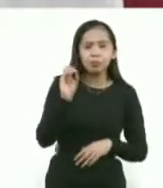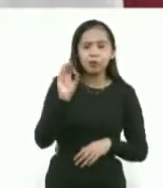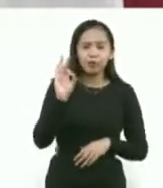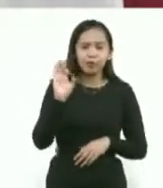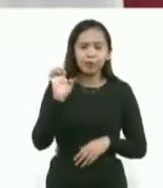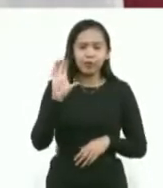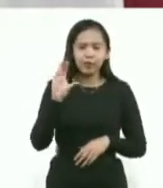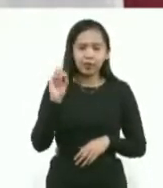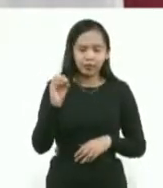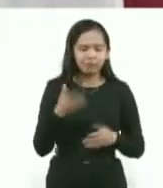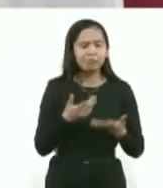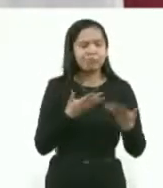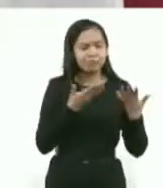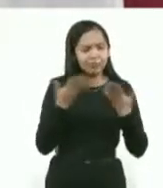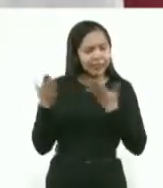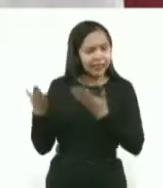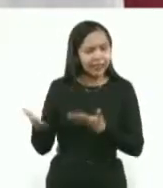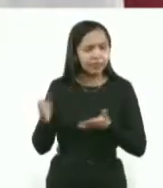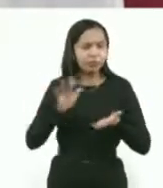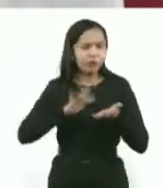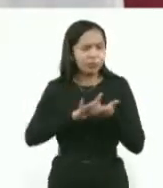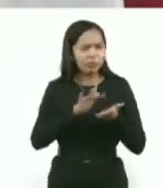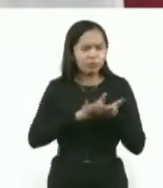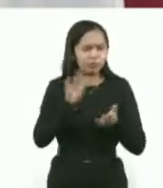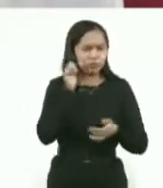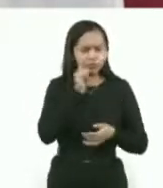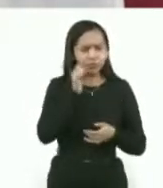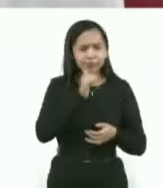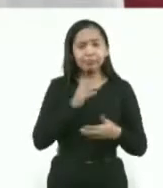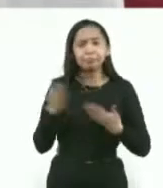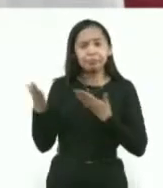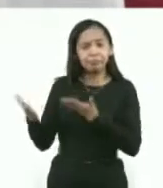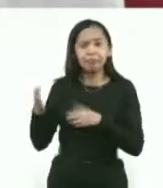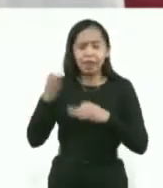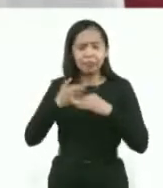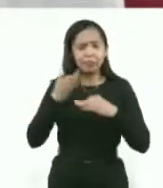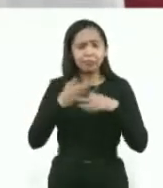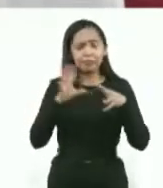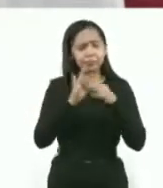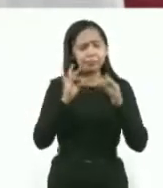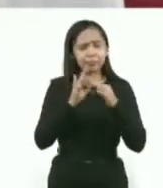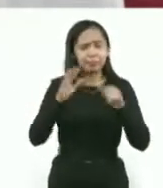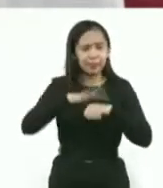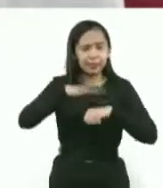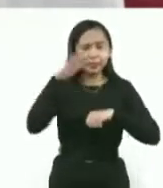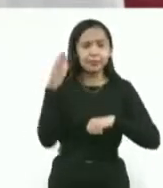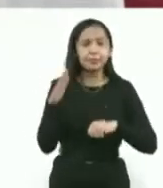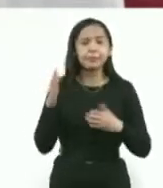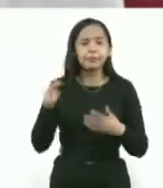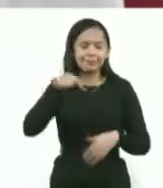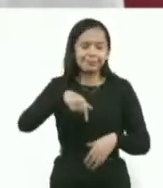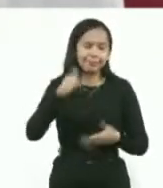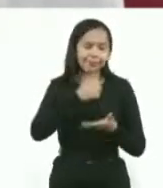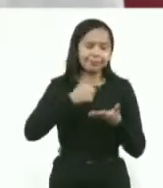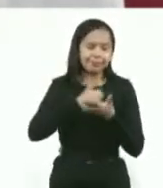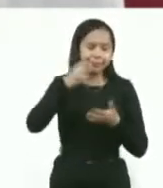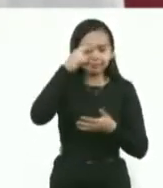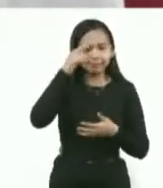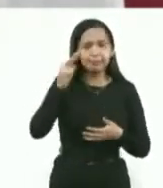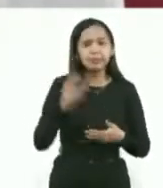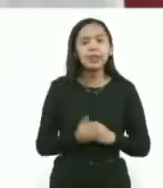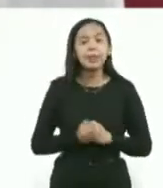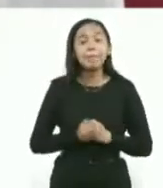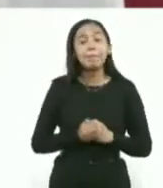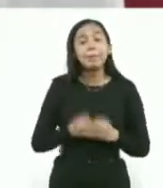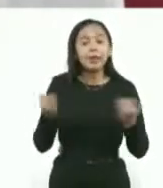a presentar cómo está el quién es quién en los precios de los combustibles aquí en la ciudad. Y además, el día de hoy es